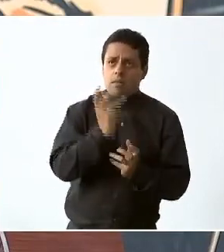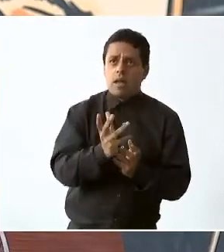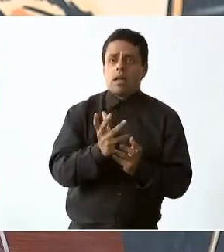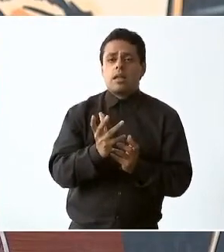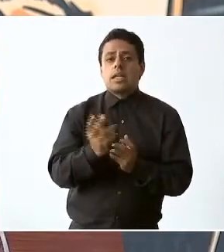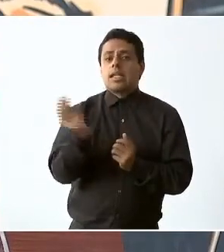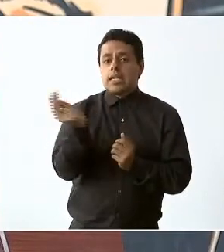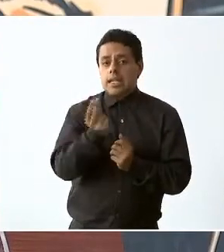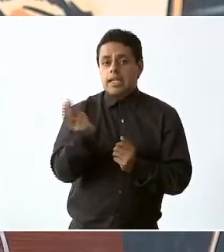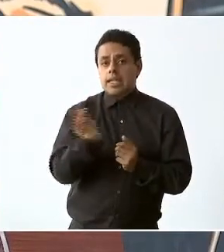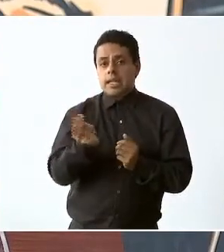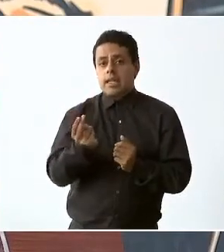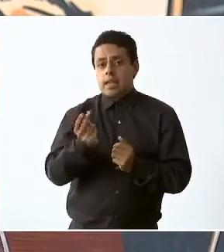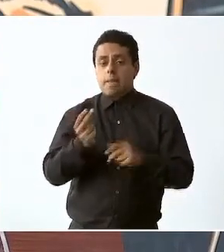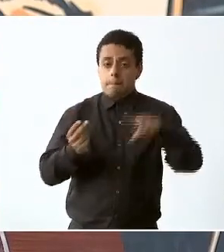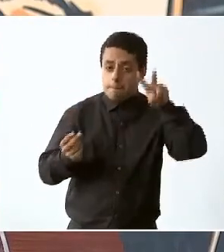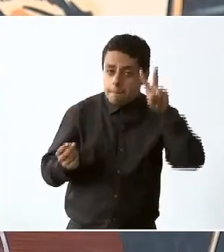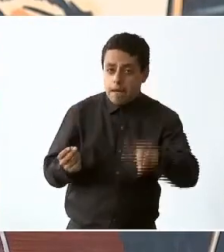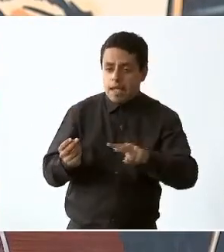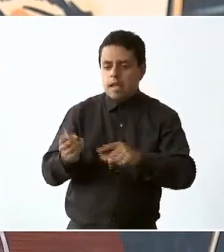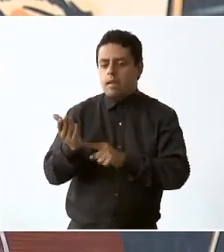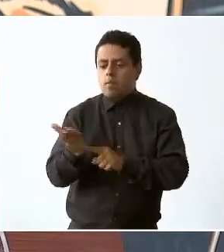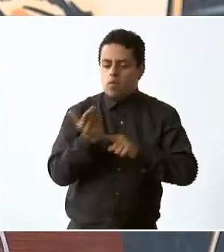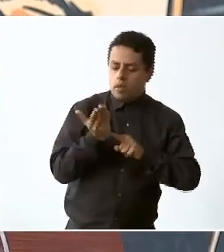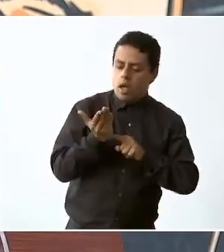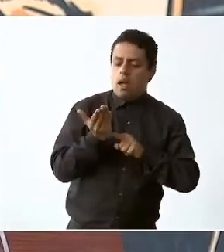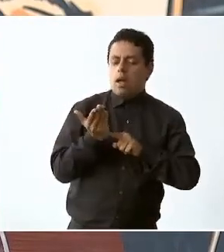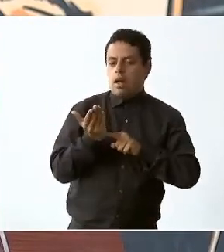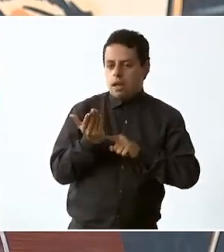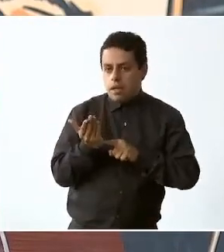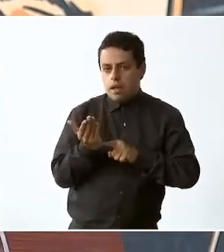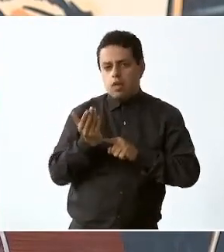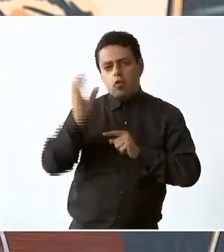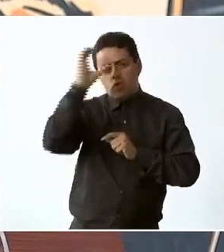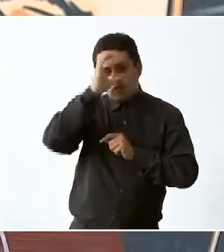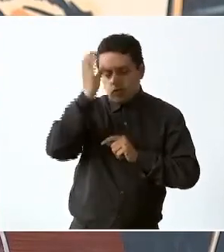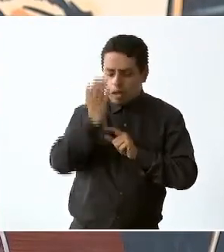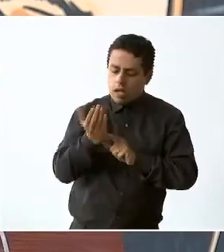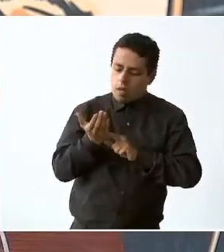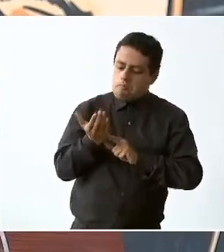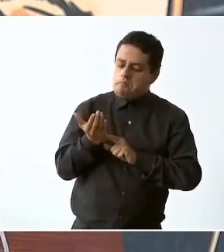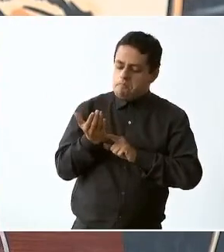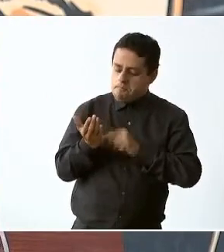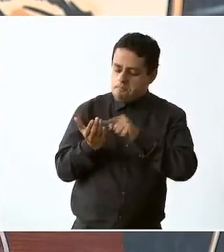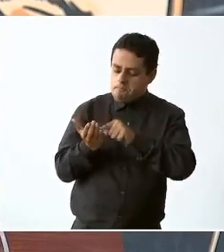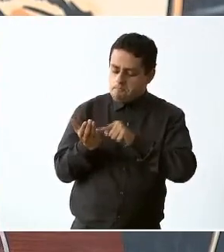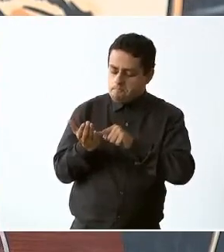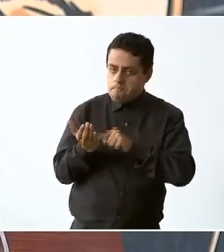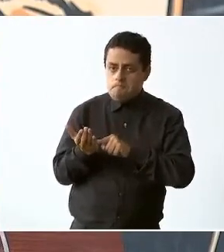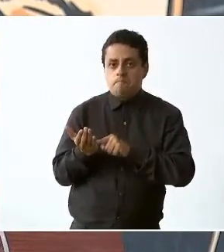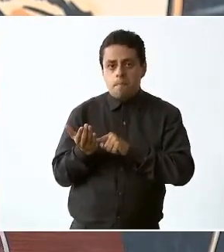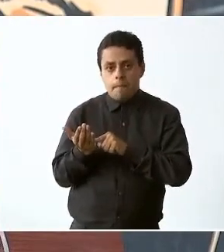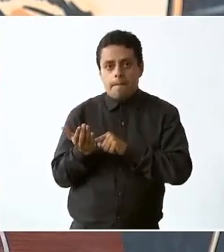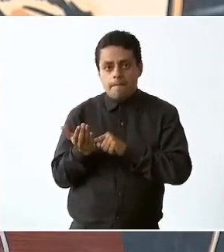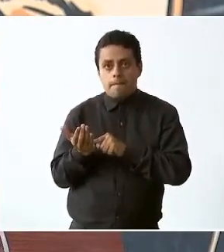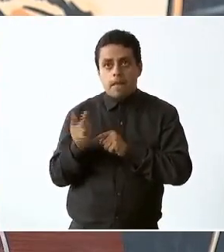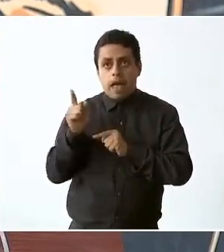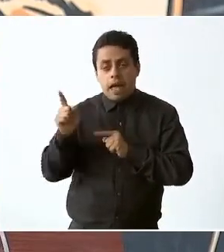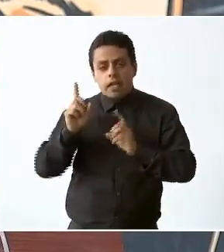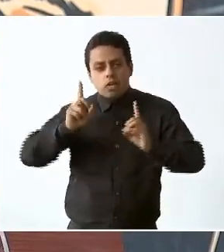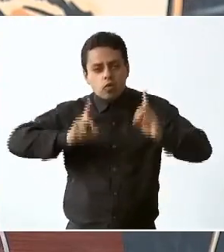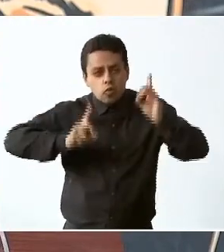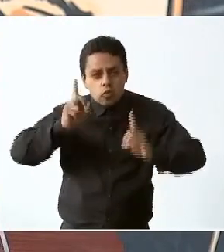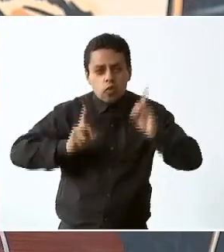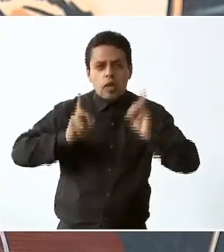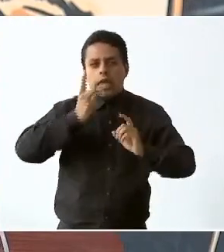verdad vigilada por la propia conciencia, se dice con lealtad al decir sus dudas,